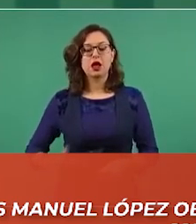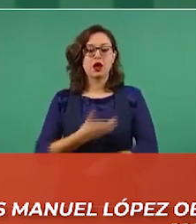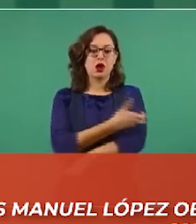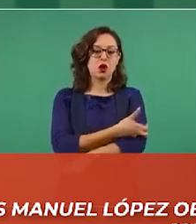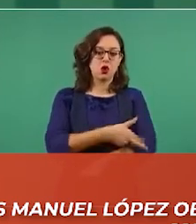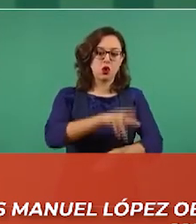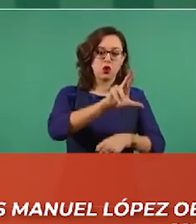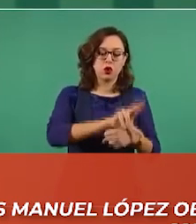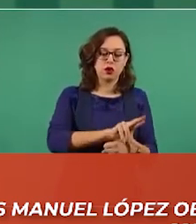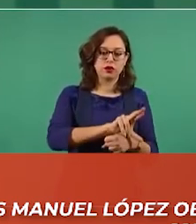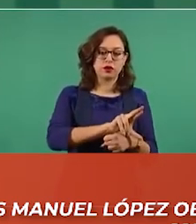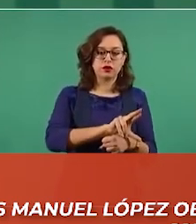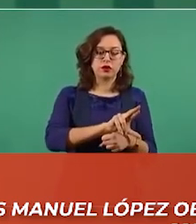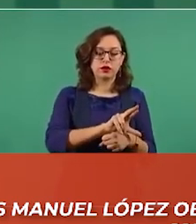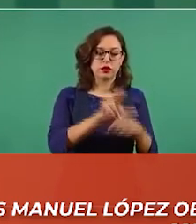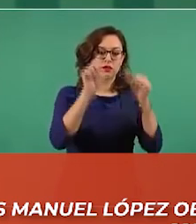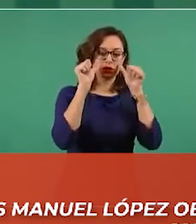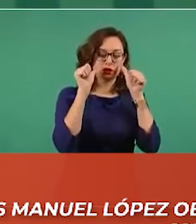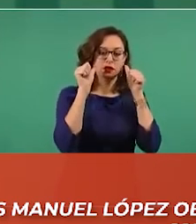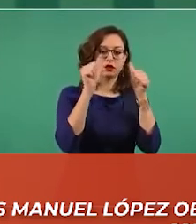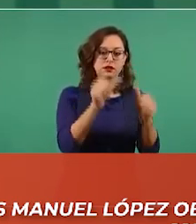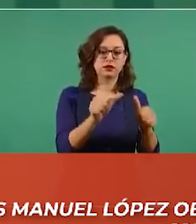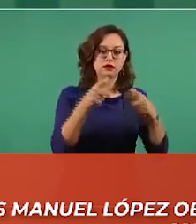coordinación de atención